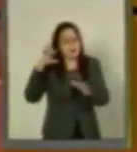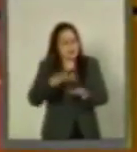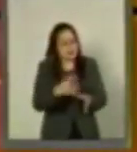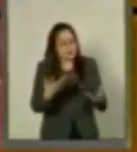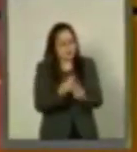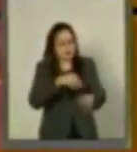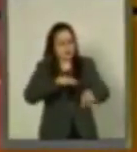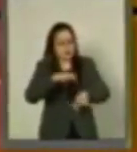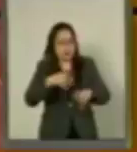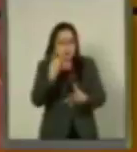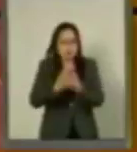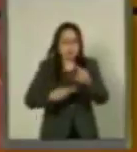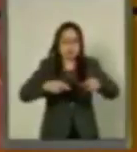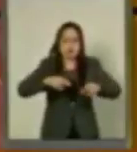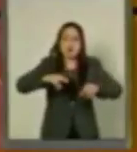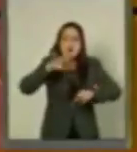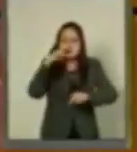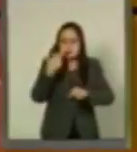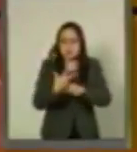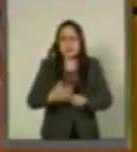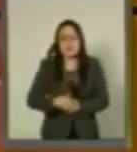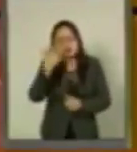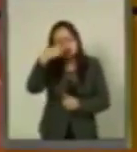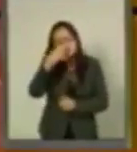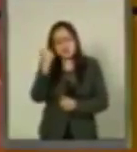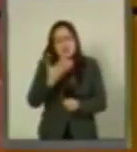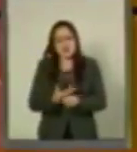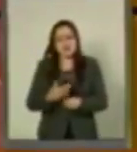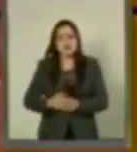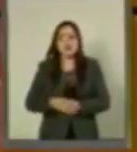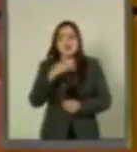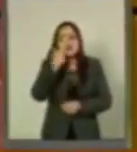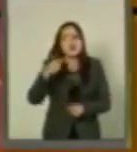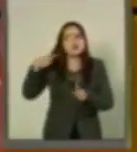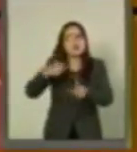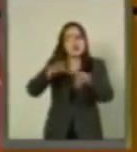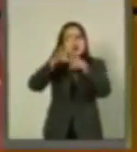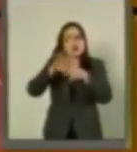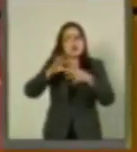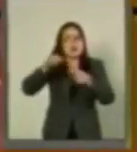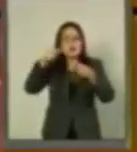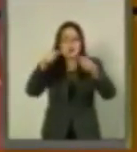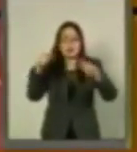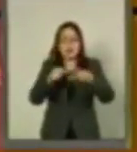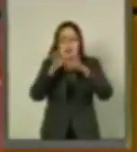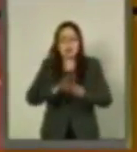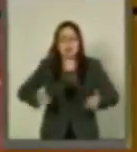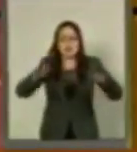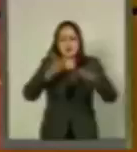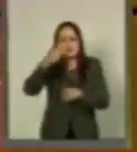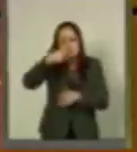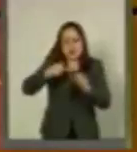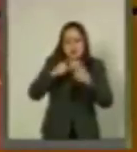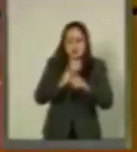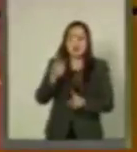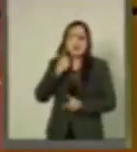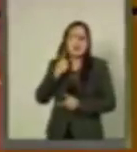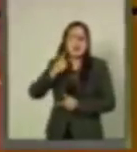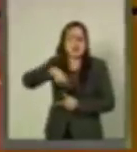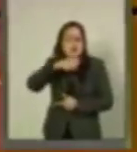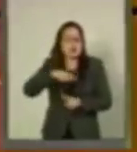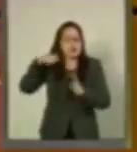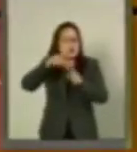con corresponsabilidad. Señor secretario, quisiera referirme también a dos áreas prioritarias para nuestro grupo